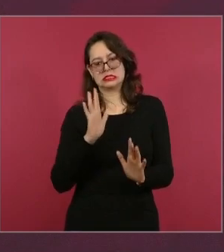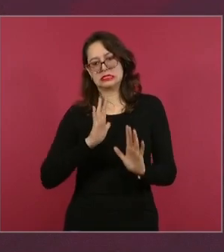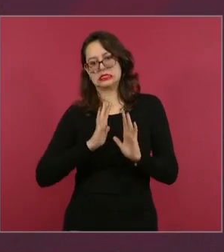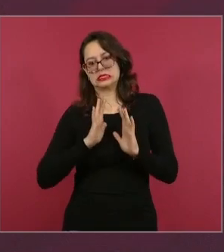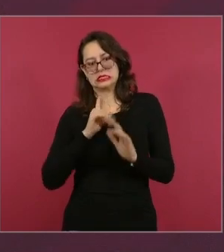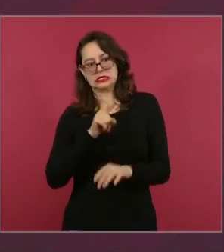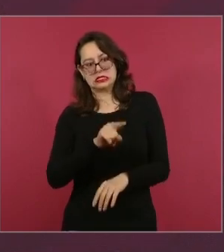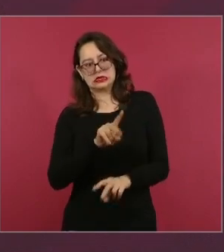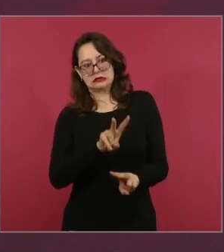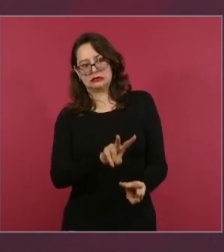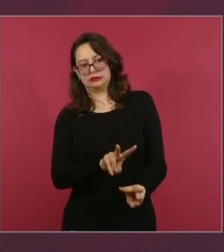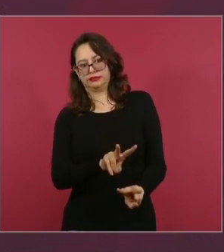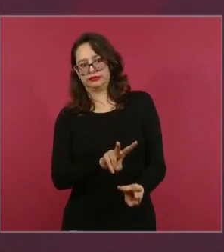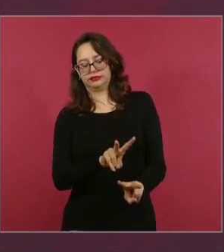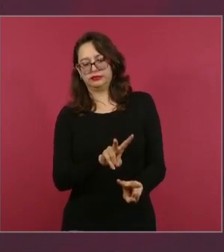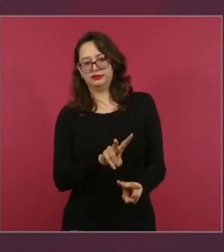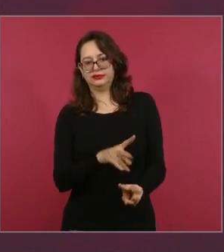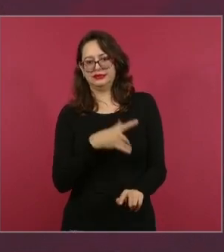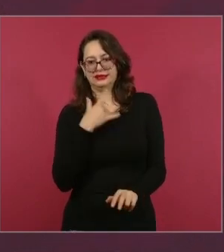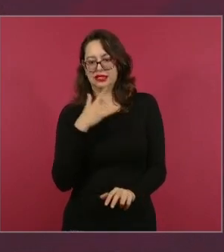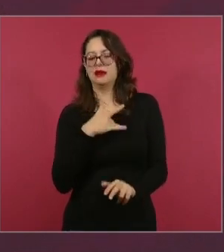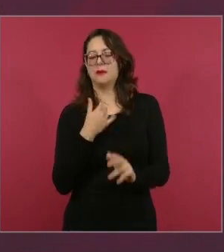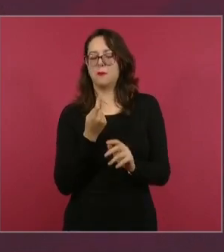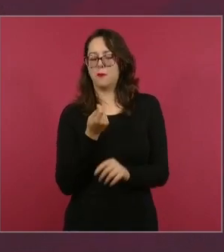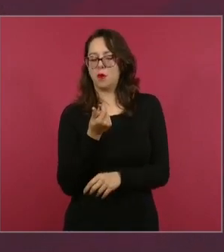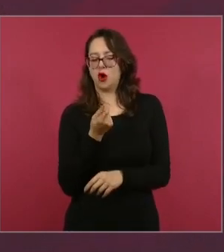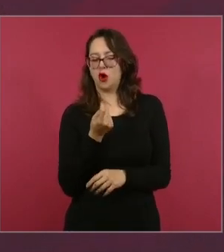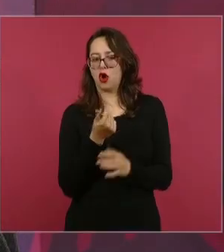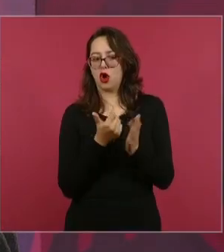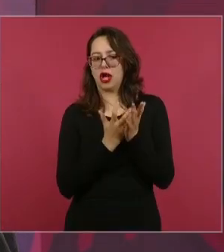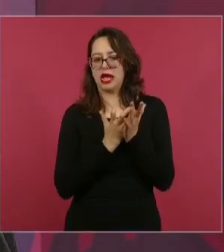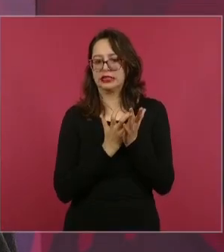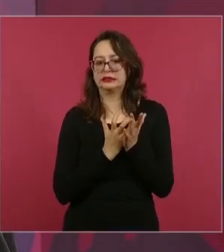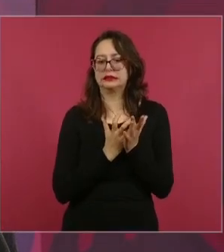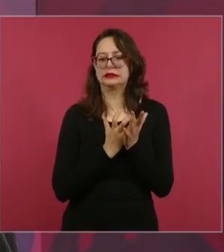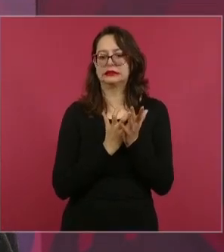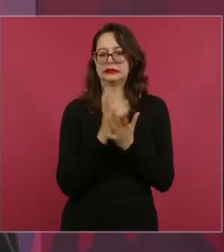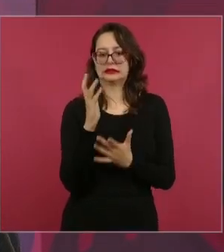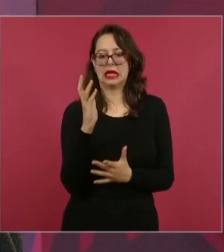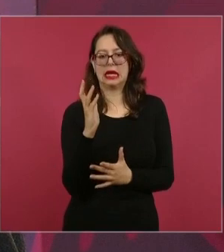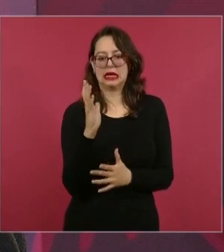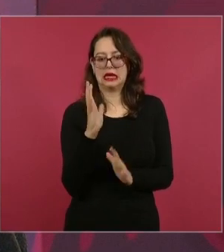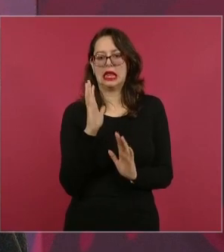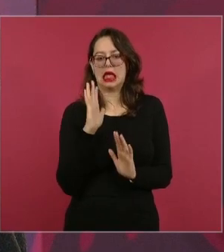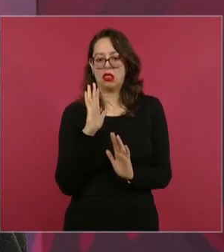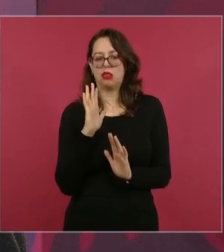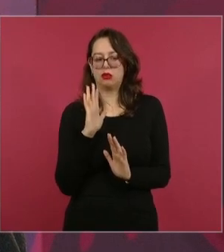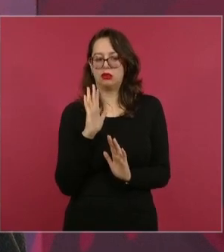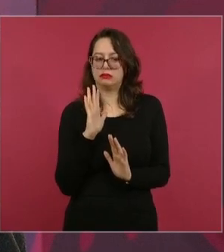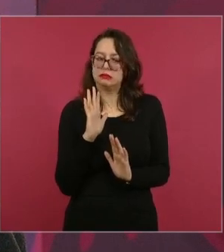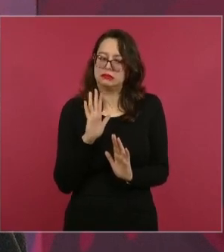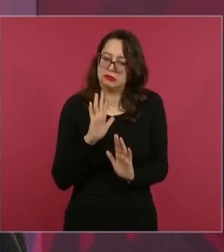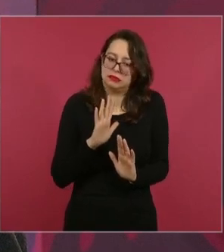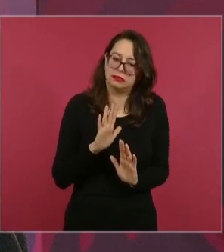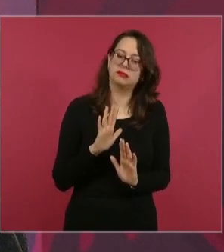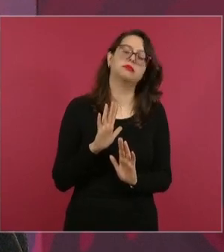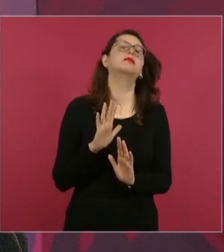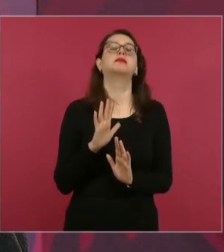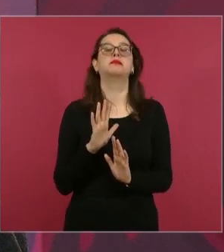millones pero miles ya es este son palabras mayores y